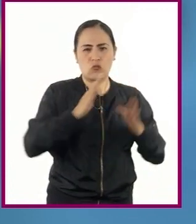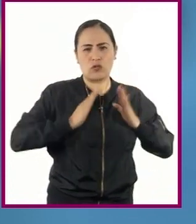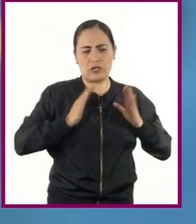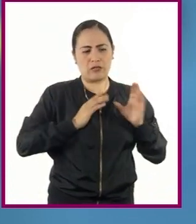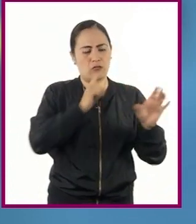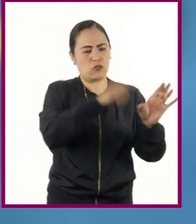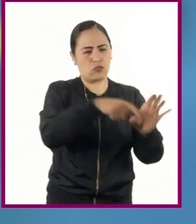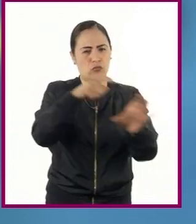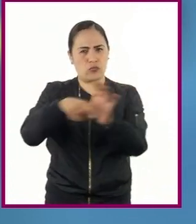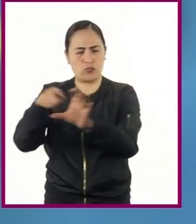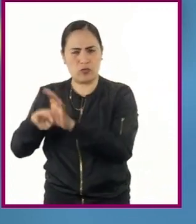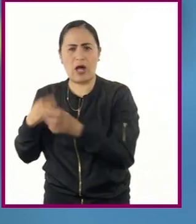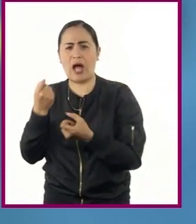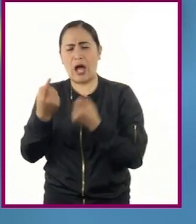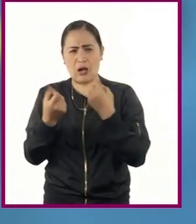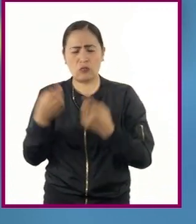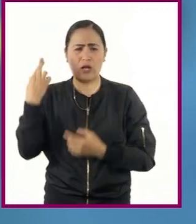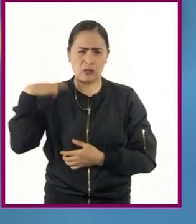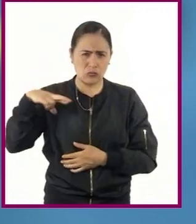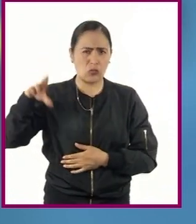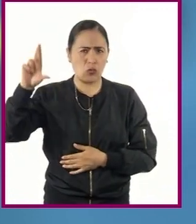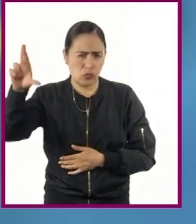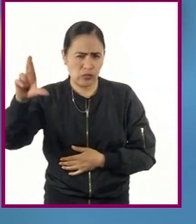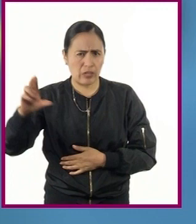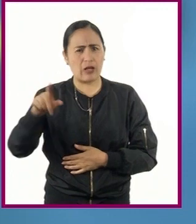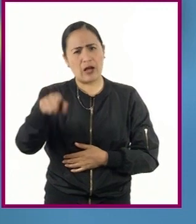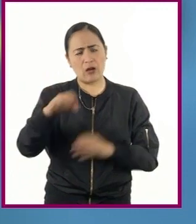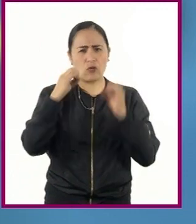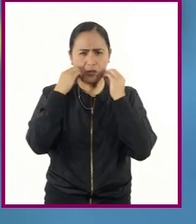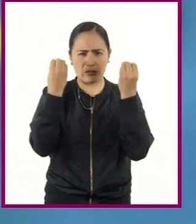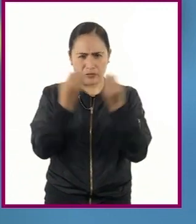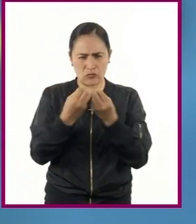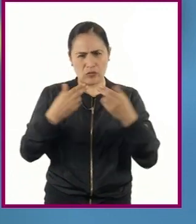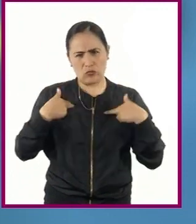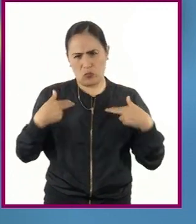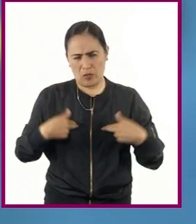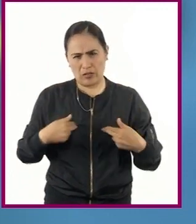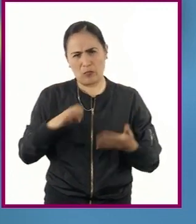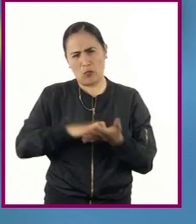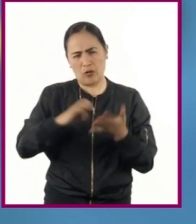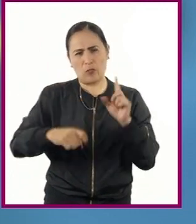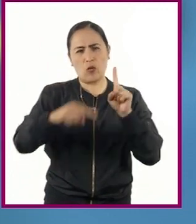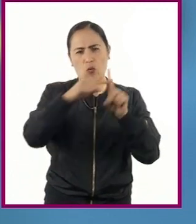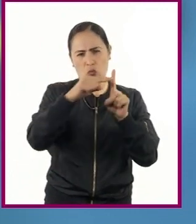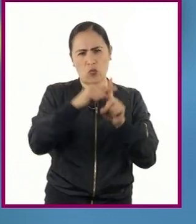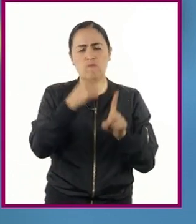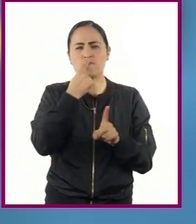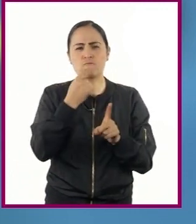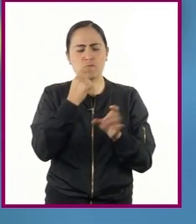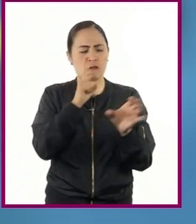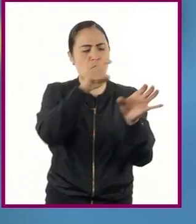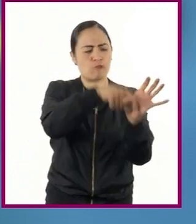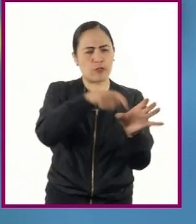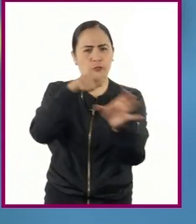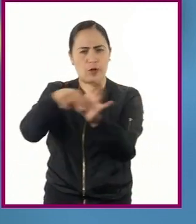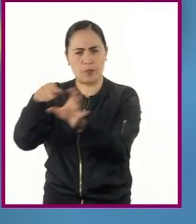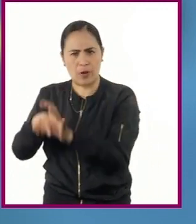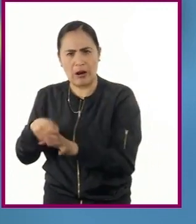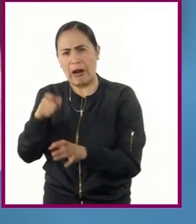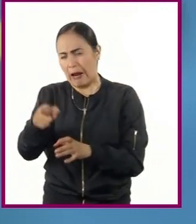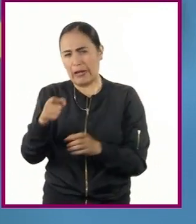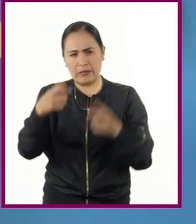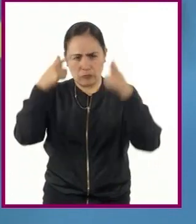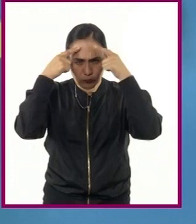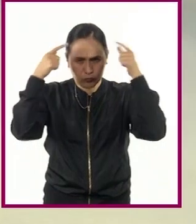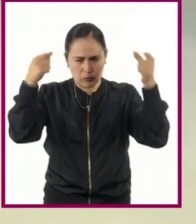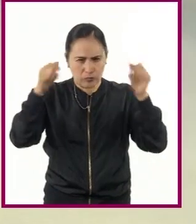otras ingresaron como voluntarias en organizaciones humanitarias como la Cruz Roja, empleándose sobre todo como